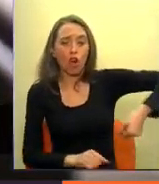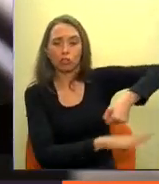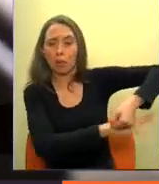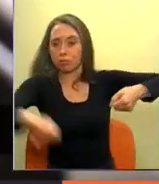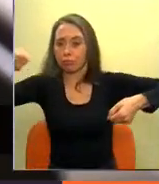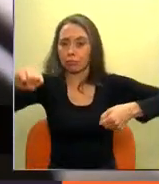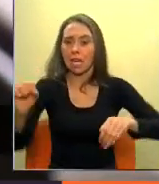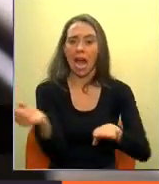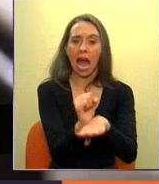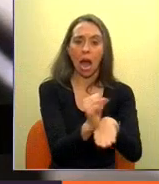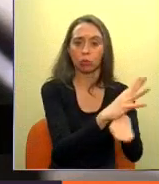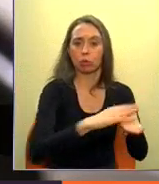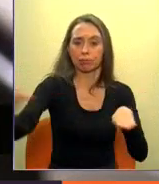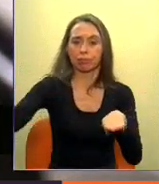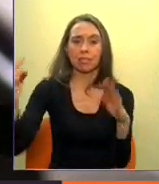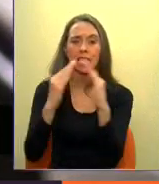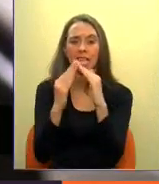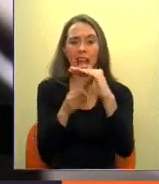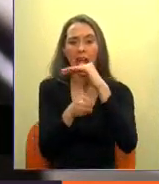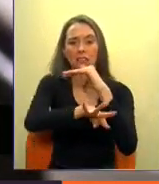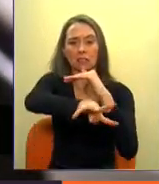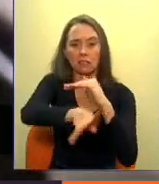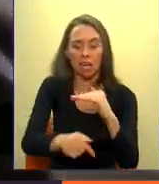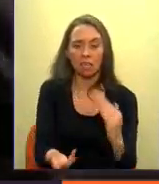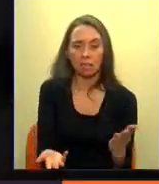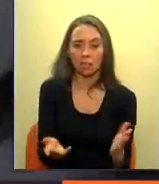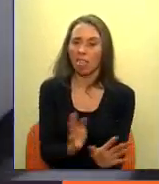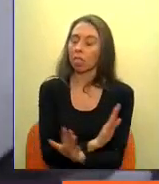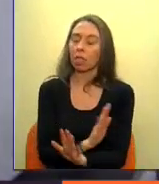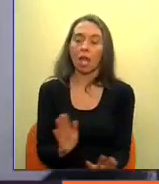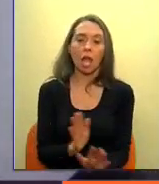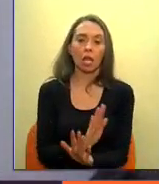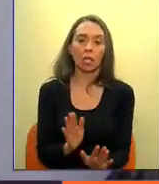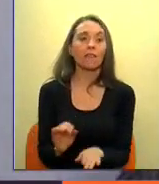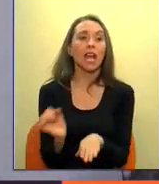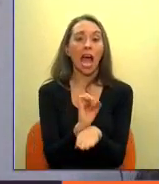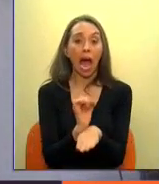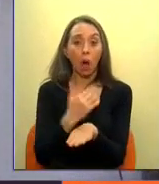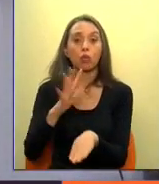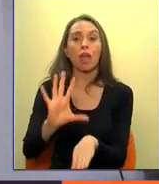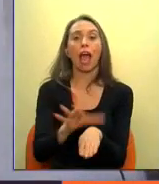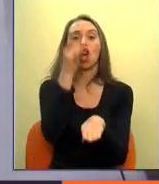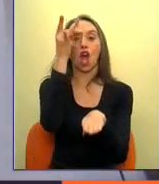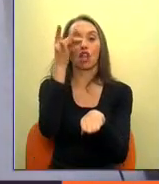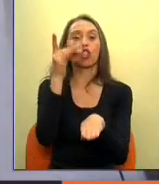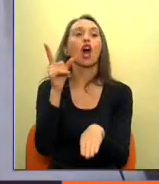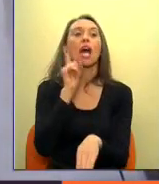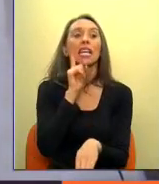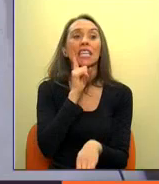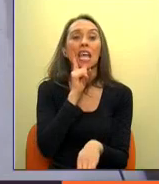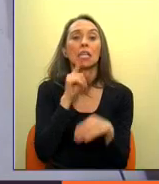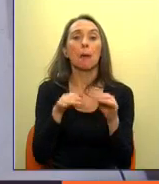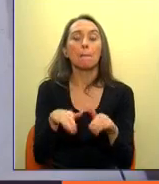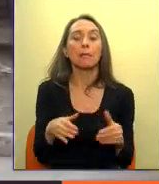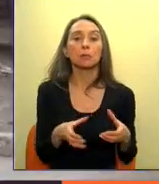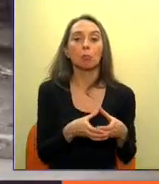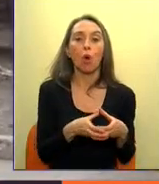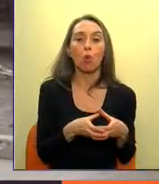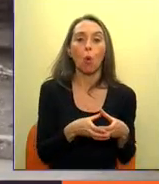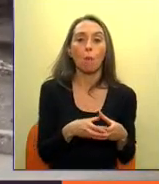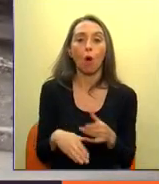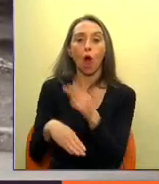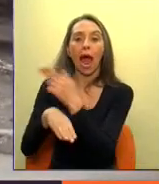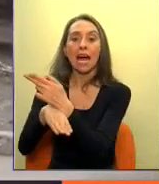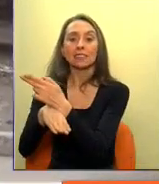los otros los casos todos los cuentos de reveló su vehículo fue recuperado quien lo tenía la misma banda que asaltó a la